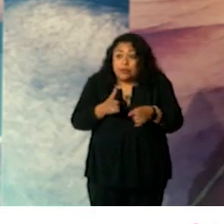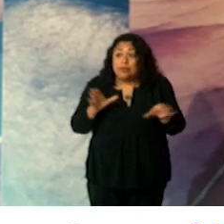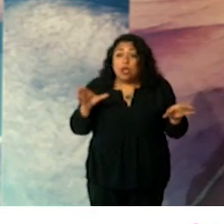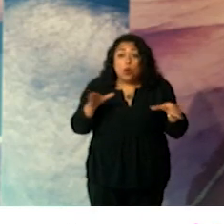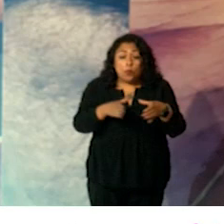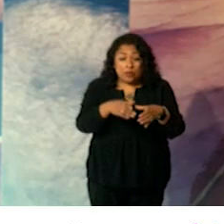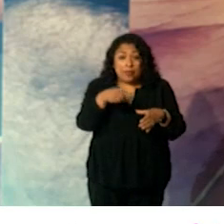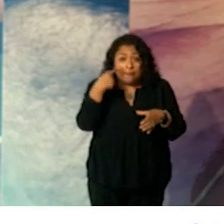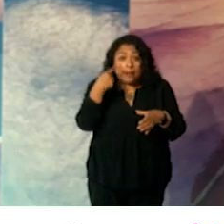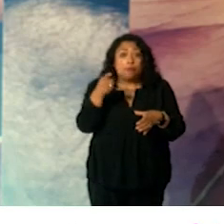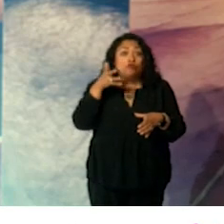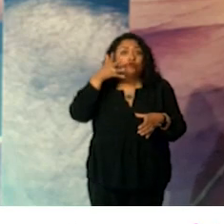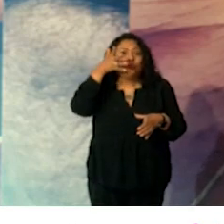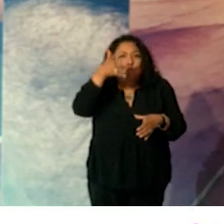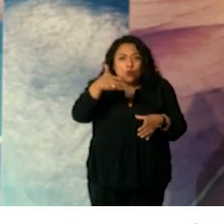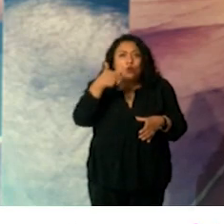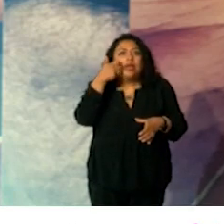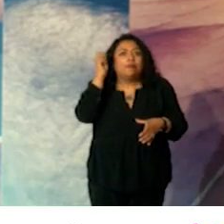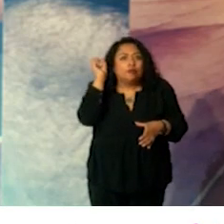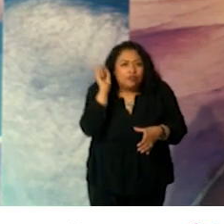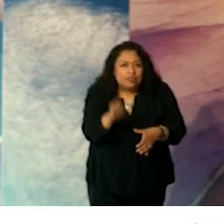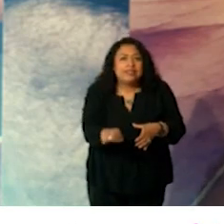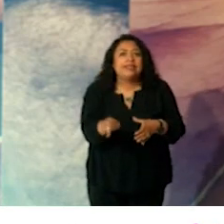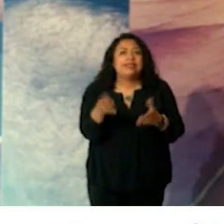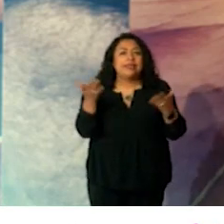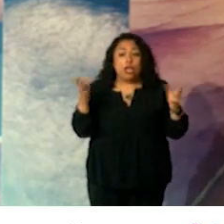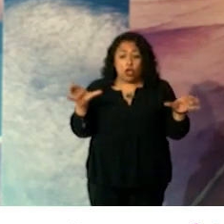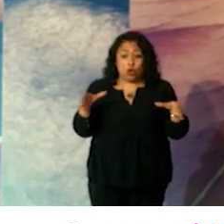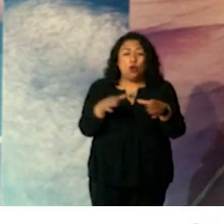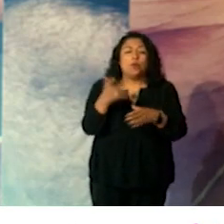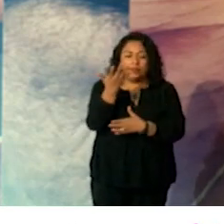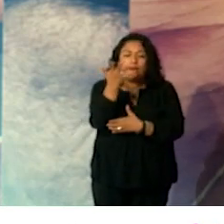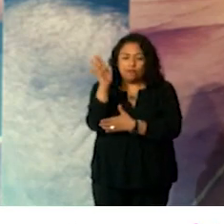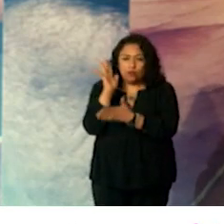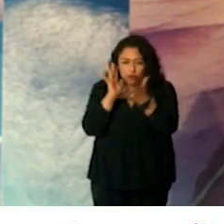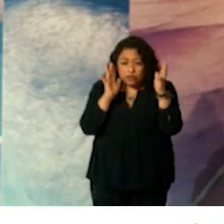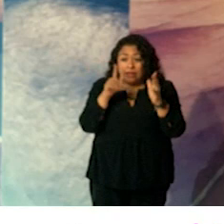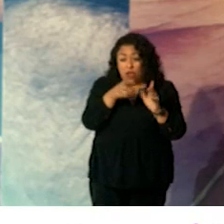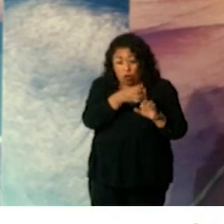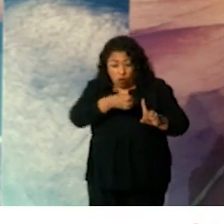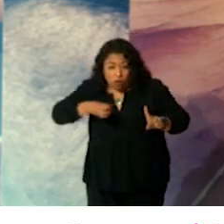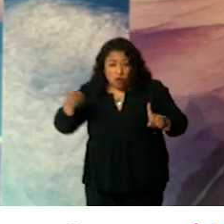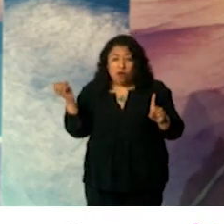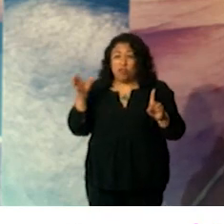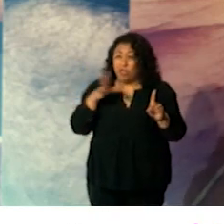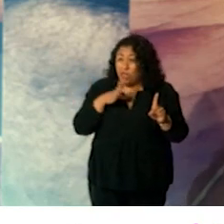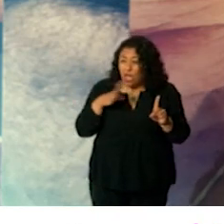mejor ejemplo del futuro que sí queremos construir. Porque la comunidad del bosque, organizada, con